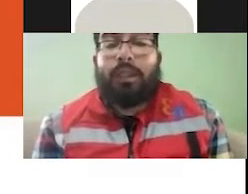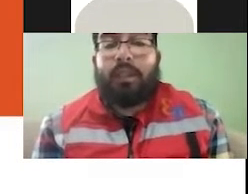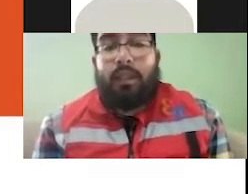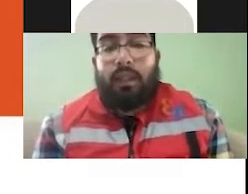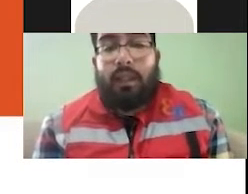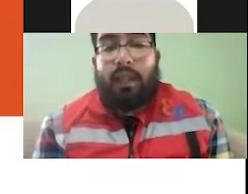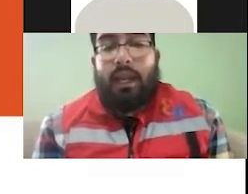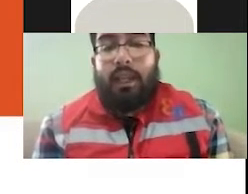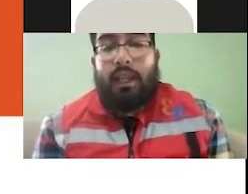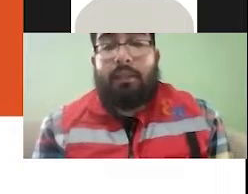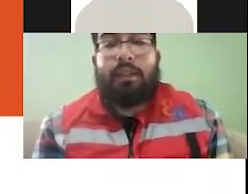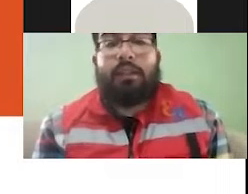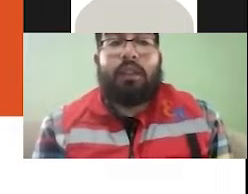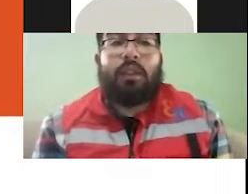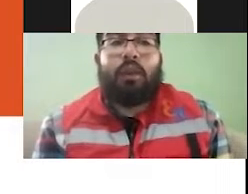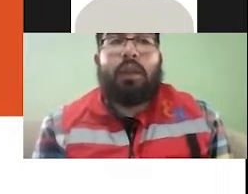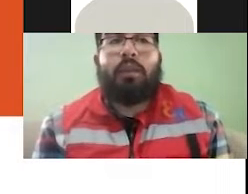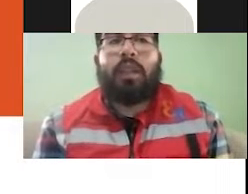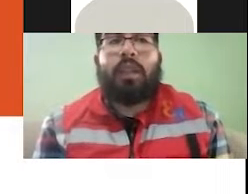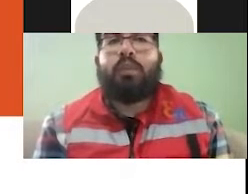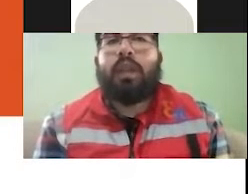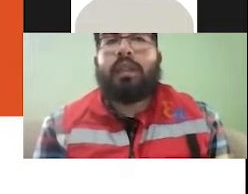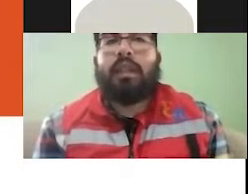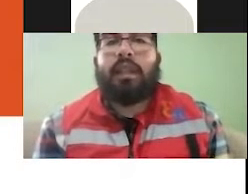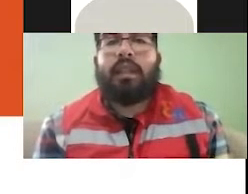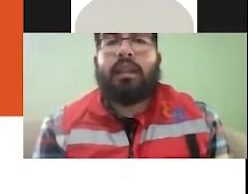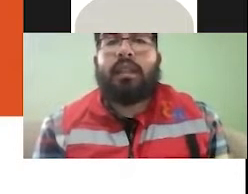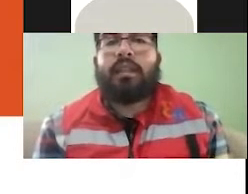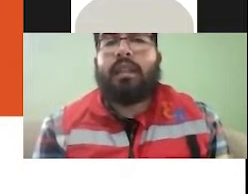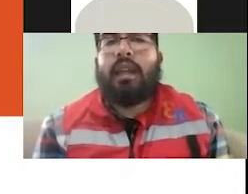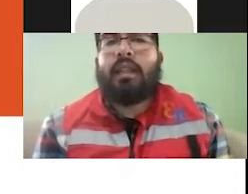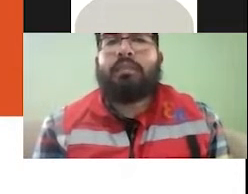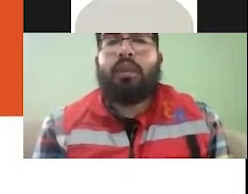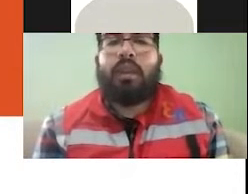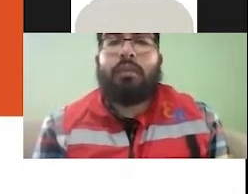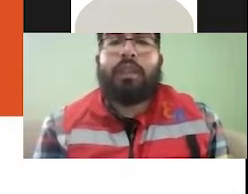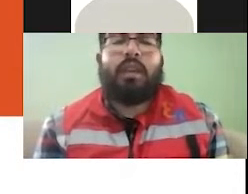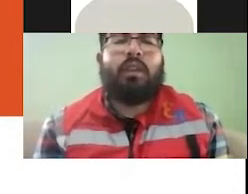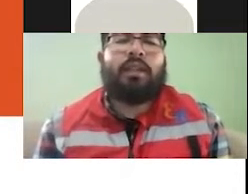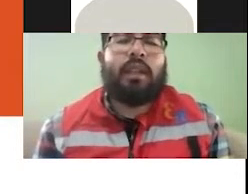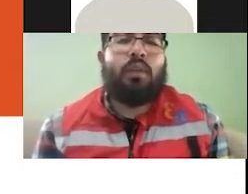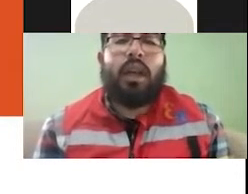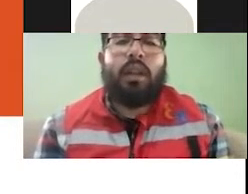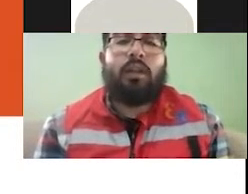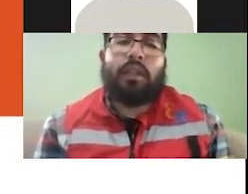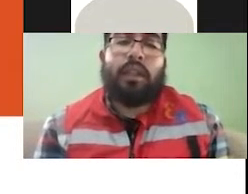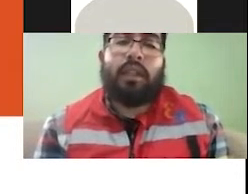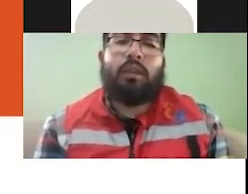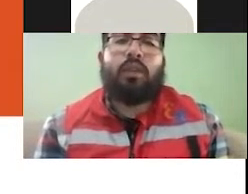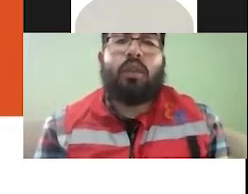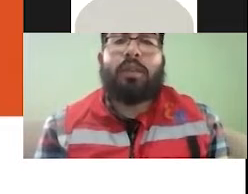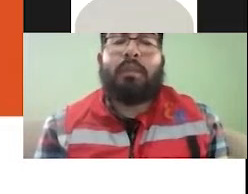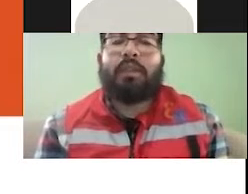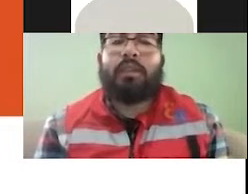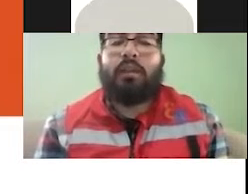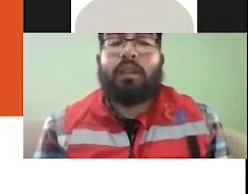Muchas veces hay edificios en donde, por ejemplo, tenemos puertas que están selladas porque pues ya no dan hacia ningún lado o